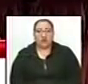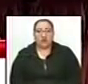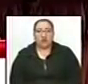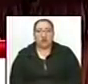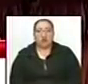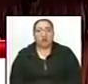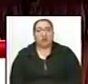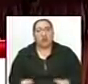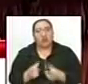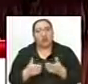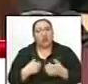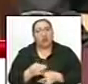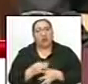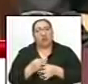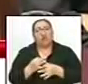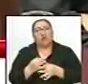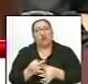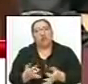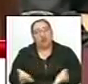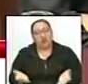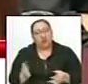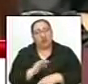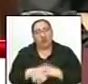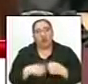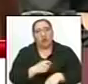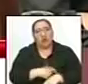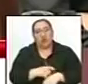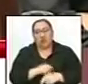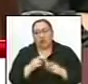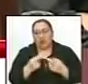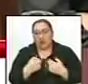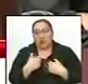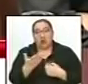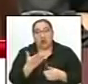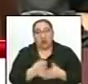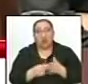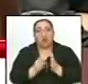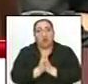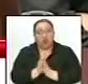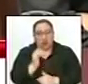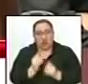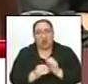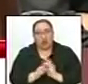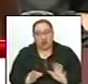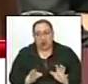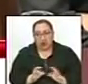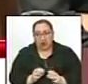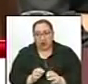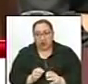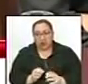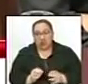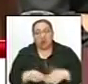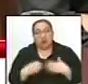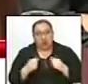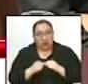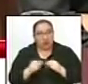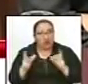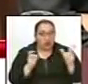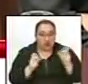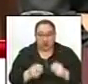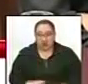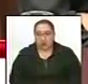el respeto, pero tampoco puede acaparar todo el tiempo de la sesión. Yo le pido, por favor, para que concluya y podamos